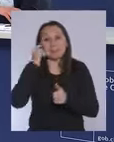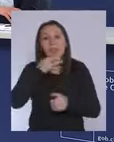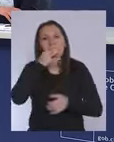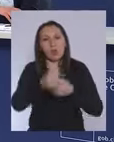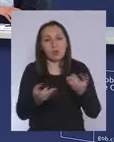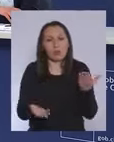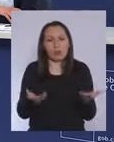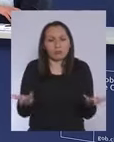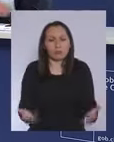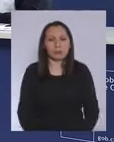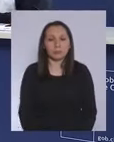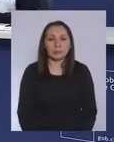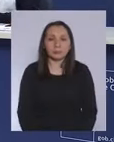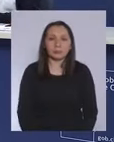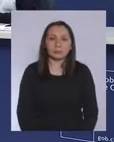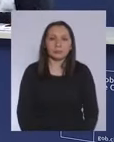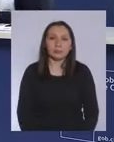decía